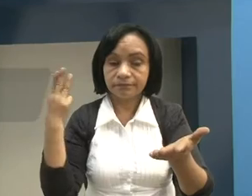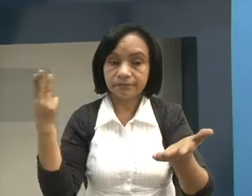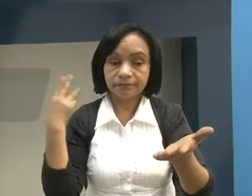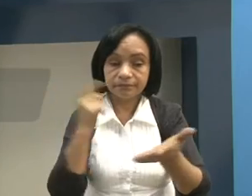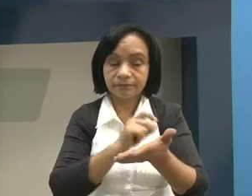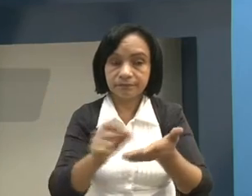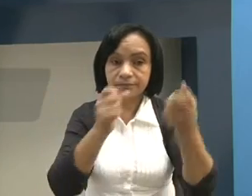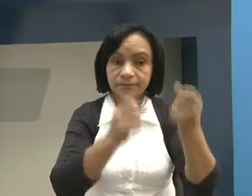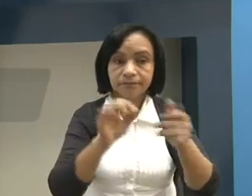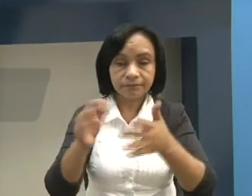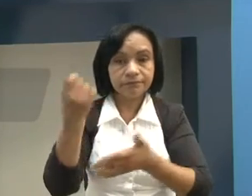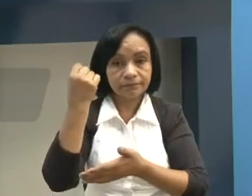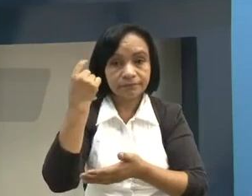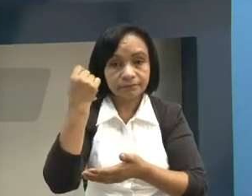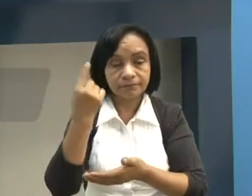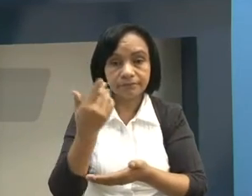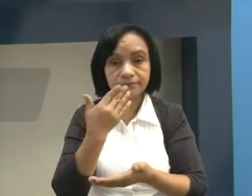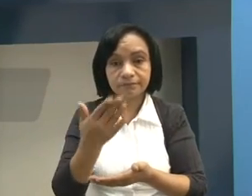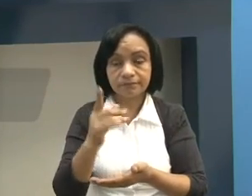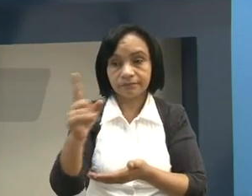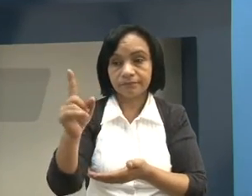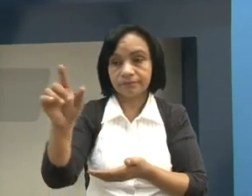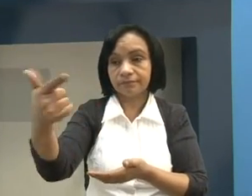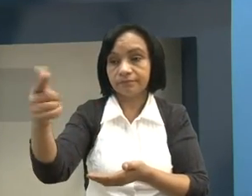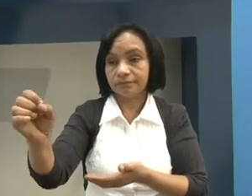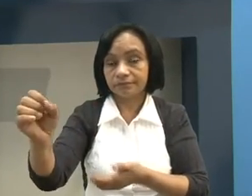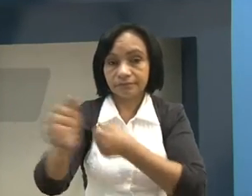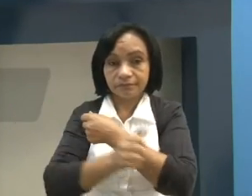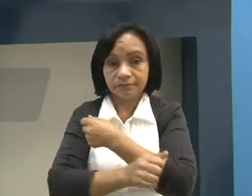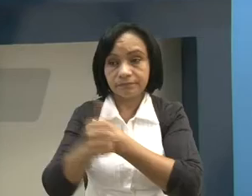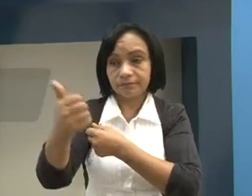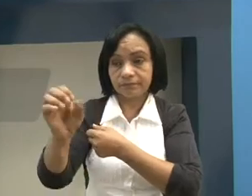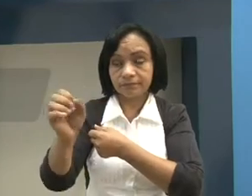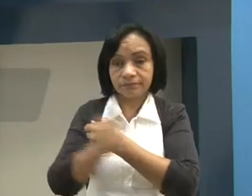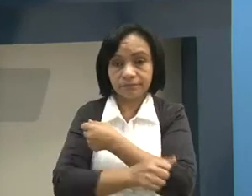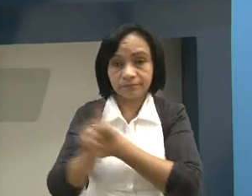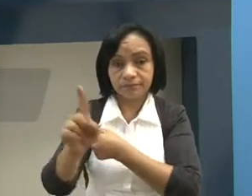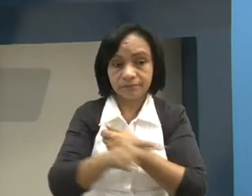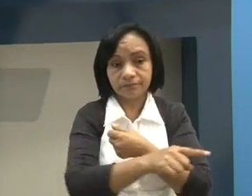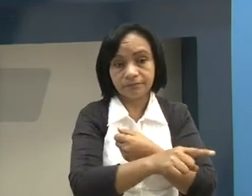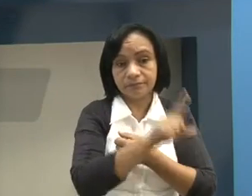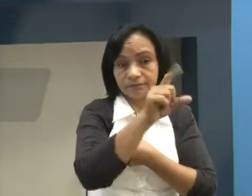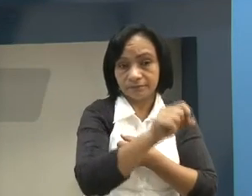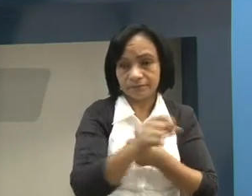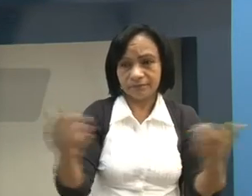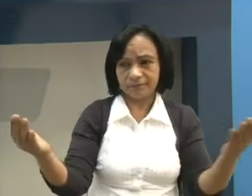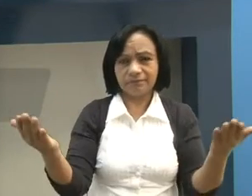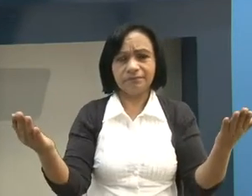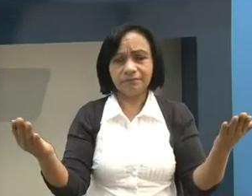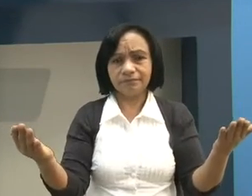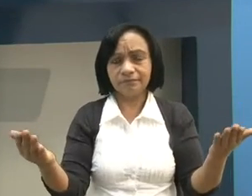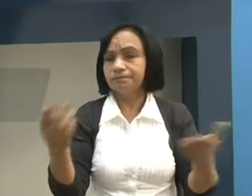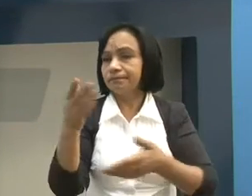debemos comprenderlo de esa manera, que no es justo que un maestro tenga 70 alumnos o 60 alumnos y otro maestro tenga 10. Claro.